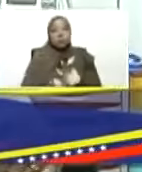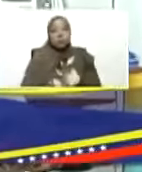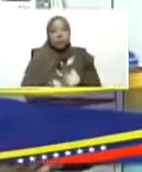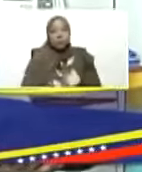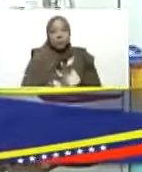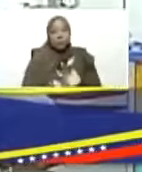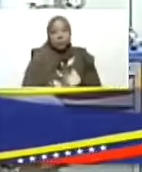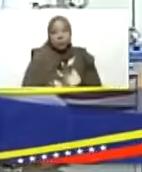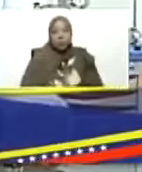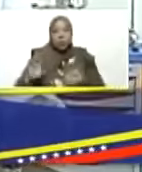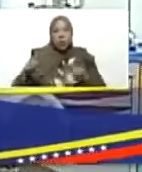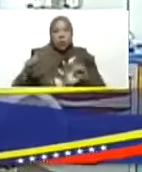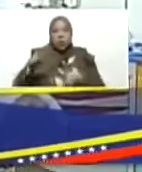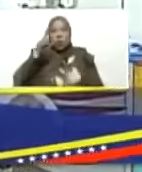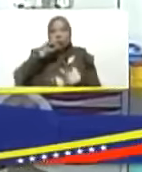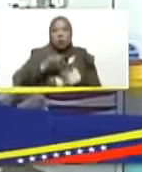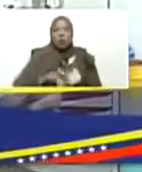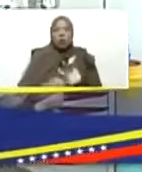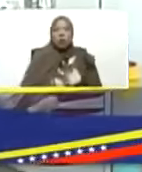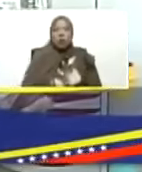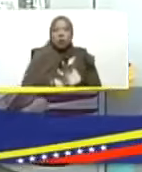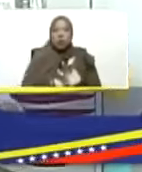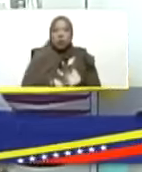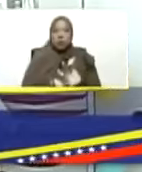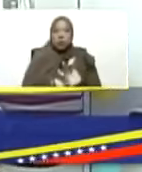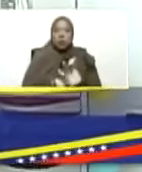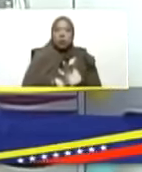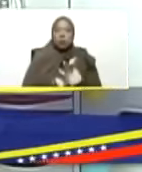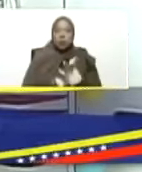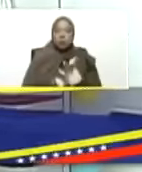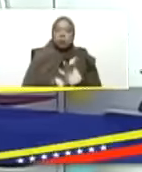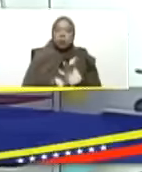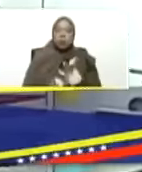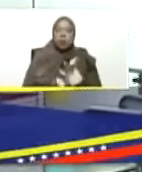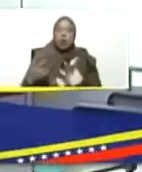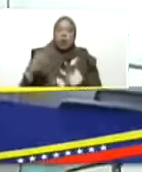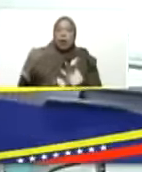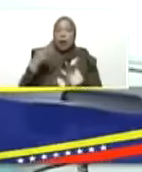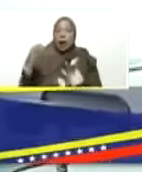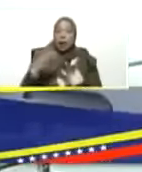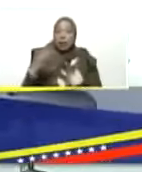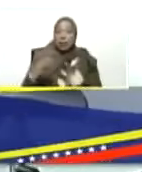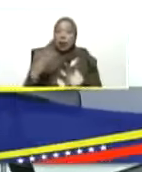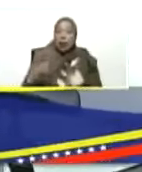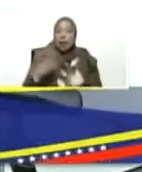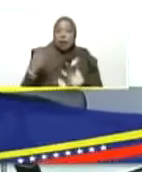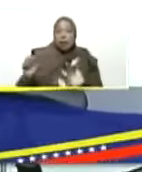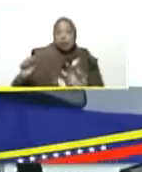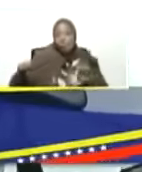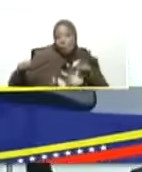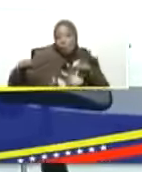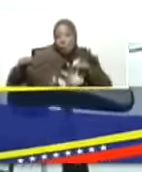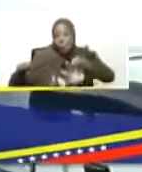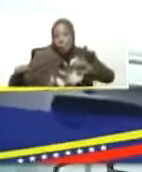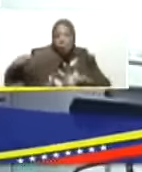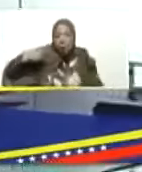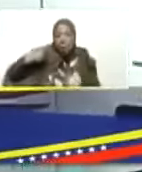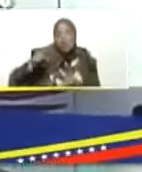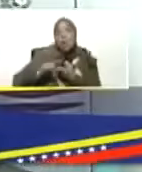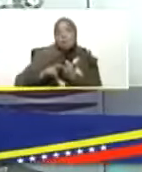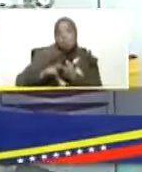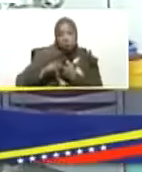fue motorizado muchos años. Silita fue motopirueta allá en Katia. Subí haciendo